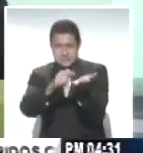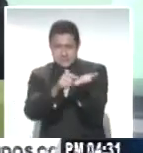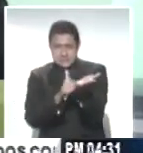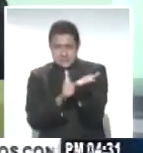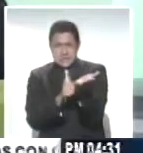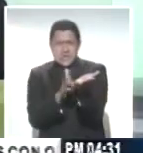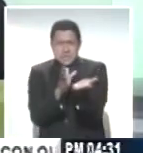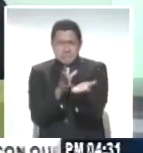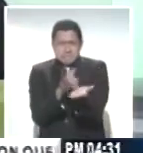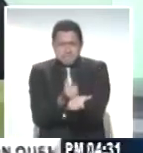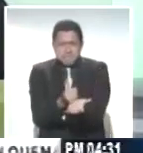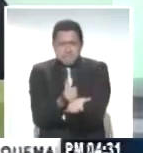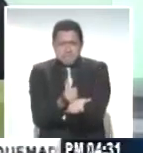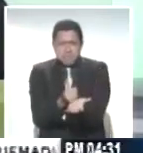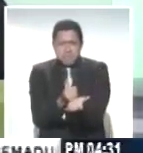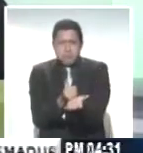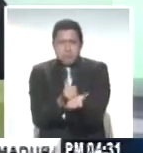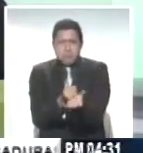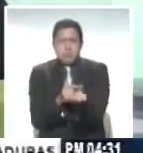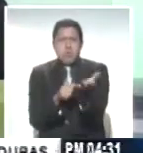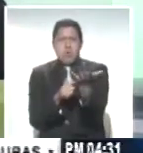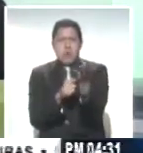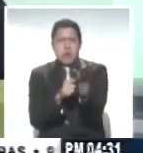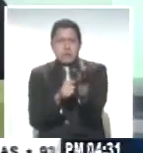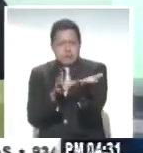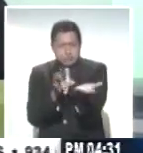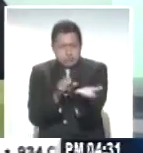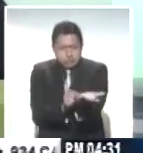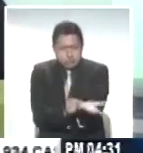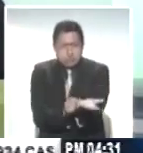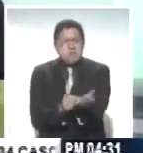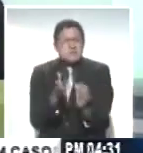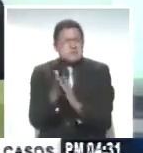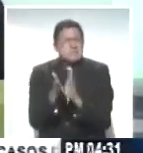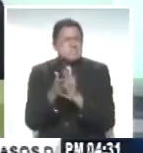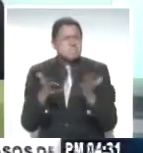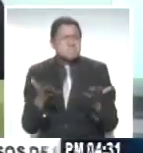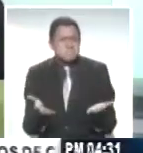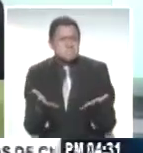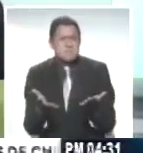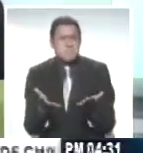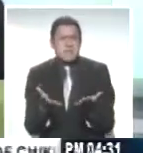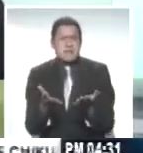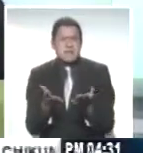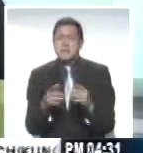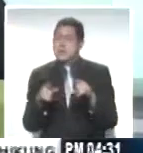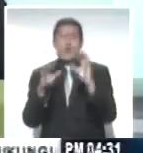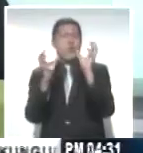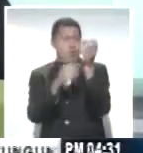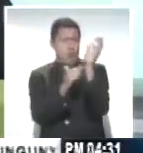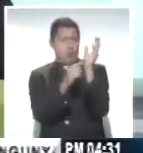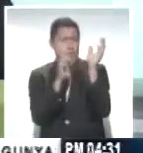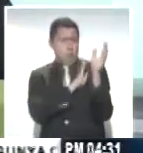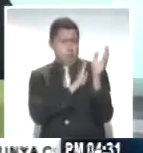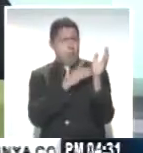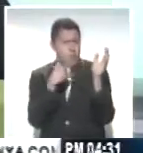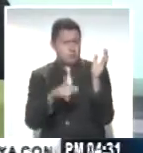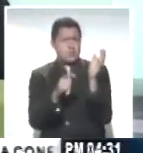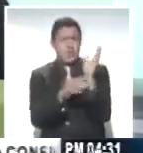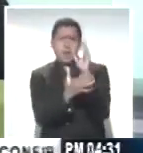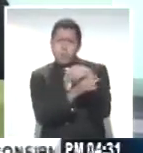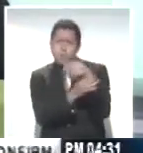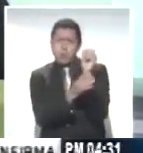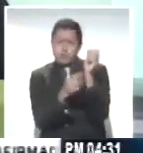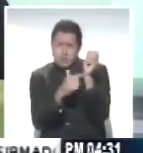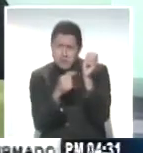estar comprimido por el ligamento anular del carpo. El ligamento anular del carpo es una estructura anatómica que se encuentra en la